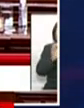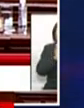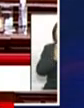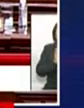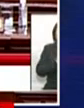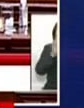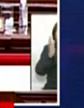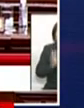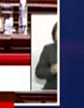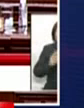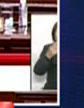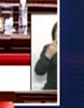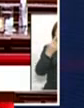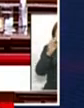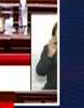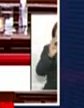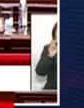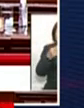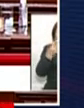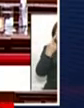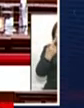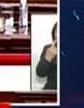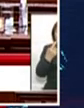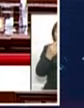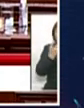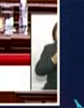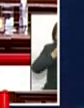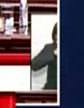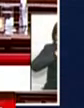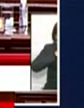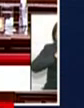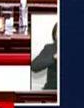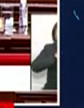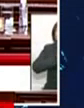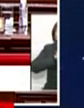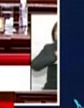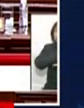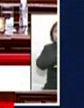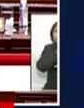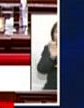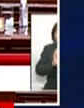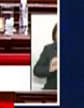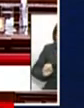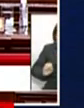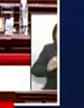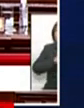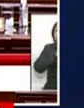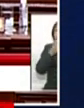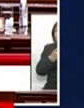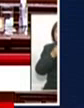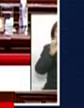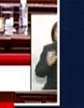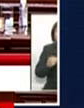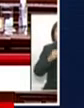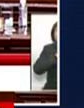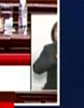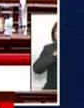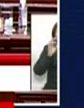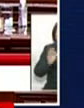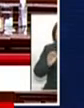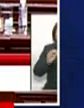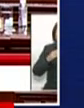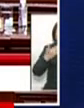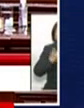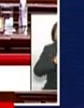del año 2001, en ese tiempo. Así que el señor Paniagua emitió un decreto supremo donde ratificó la convocatoria. Creo que además